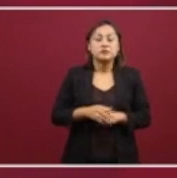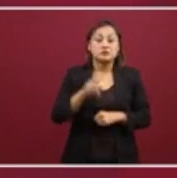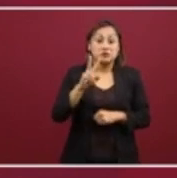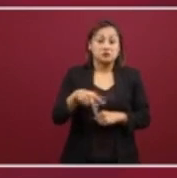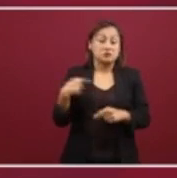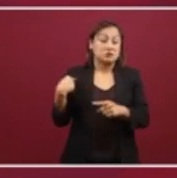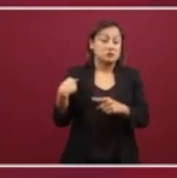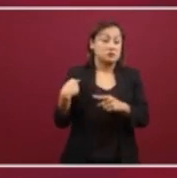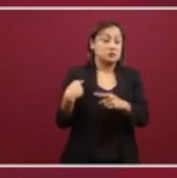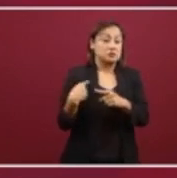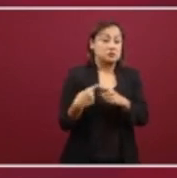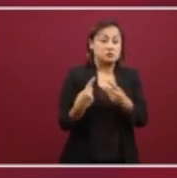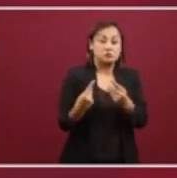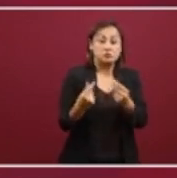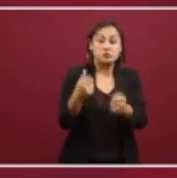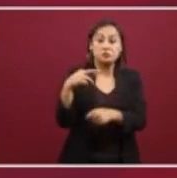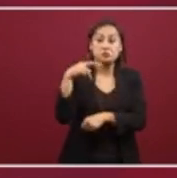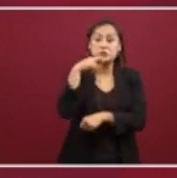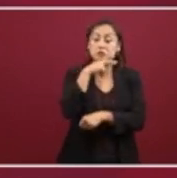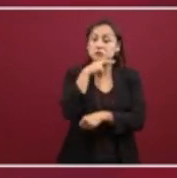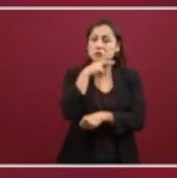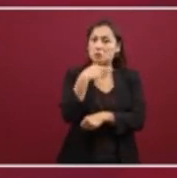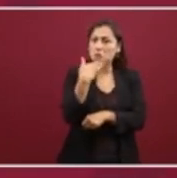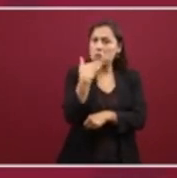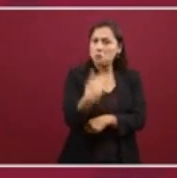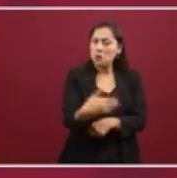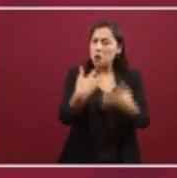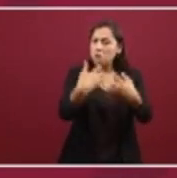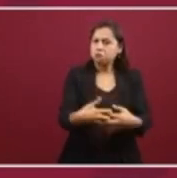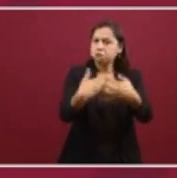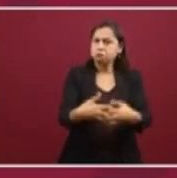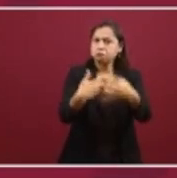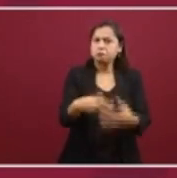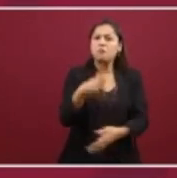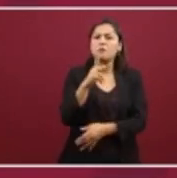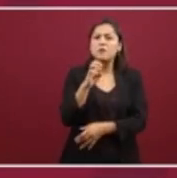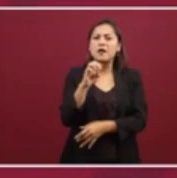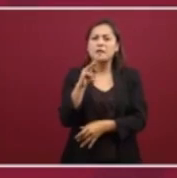se estabilizó la producción en Pemex. En 6 meses